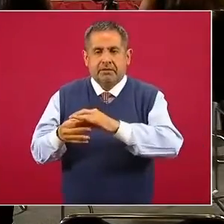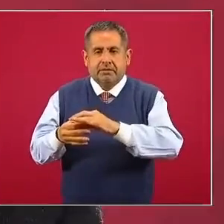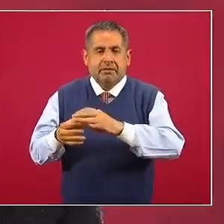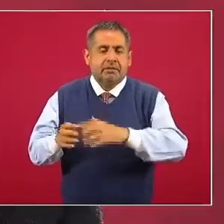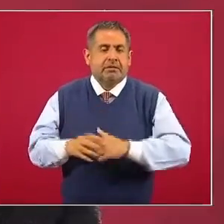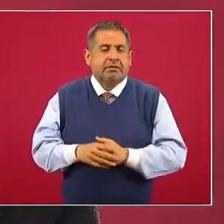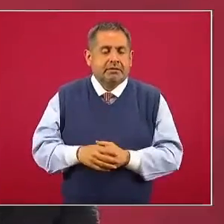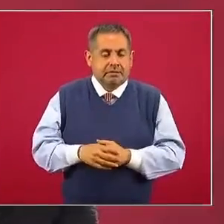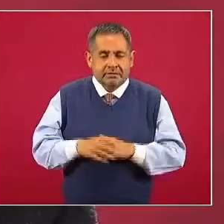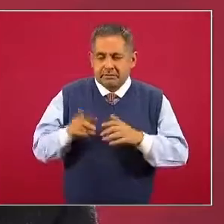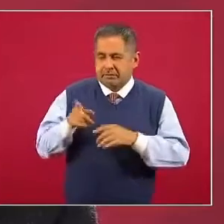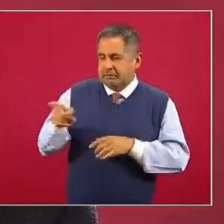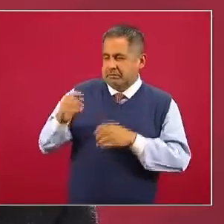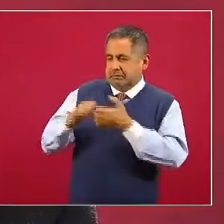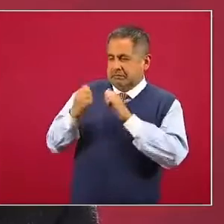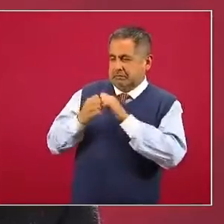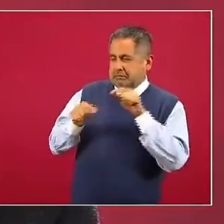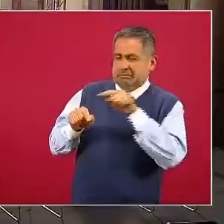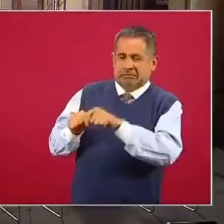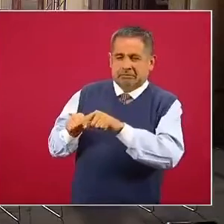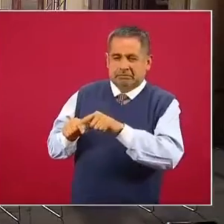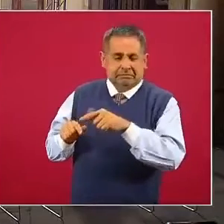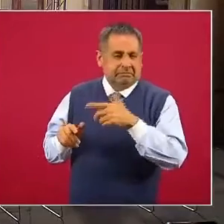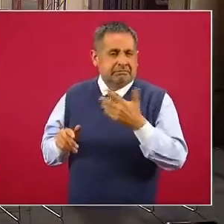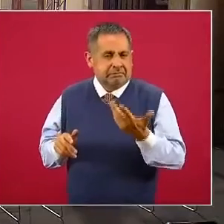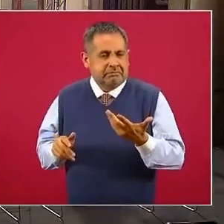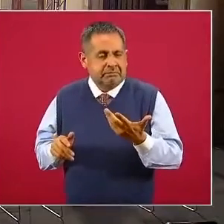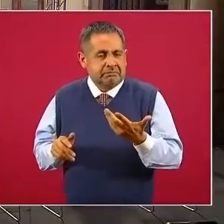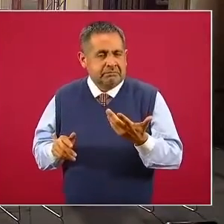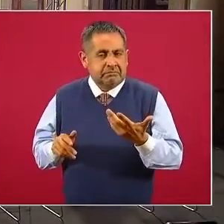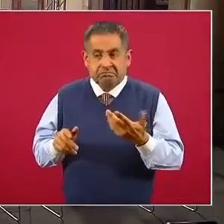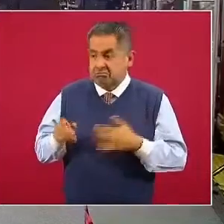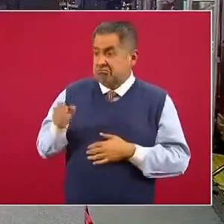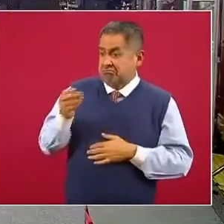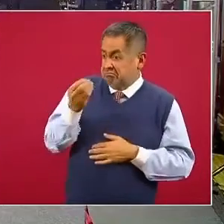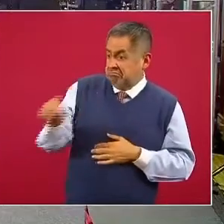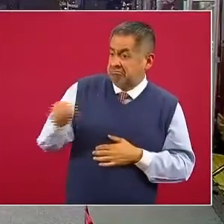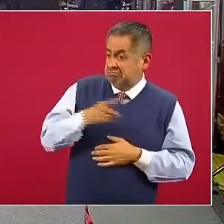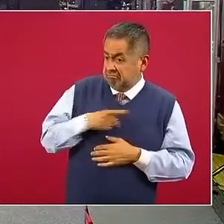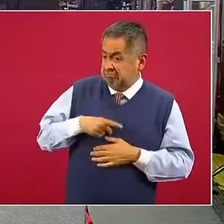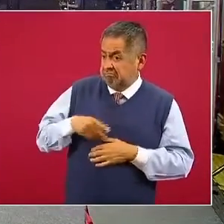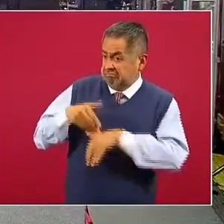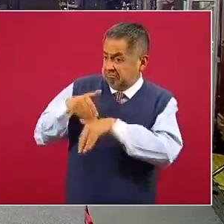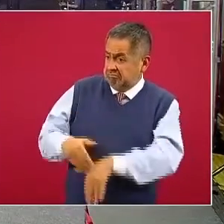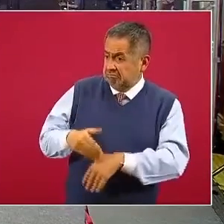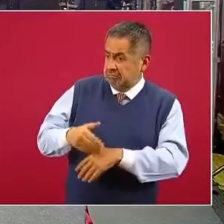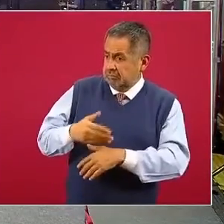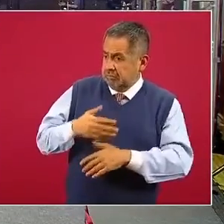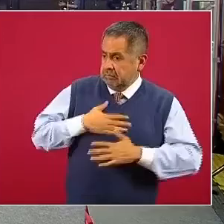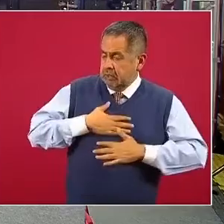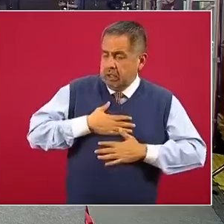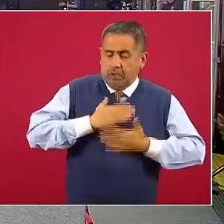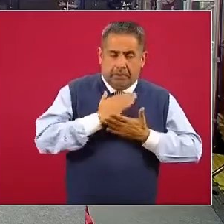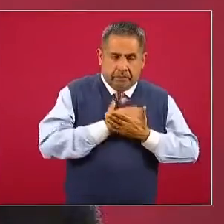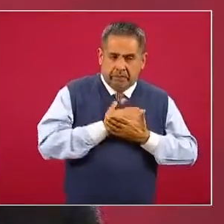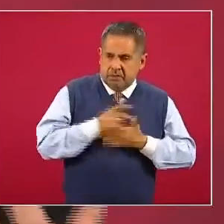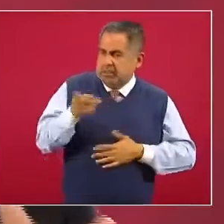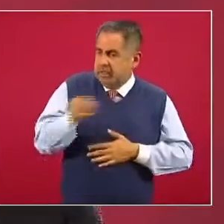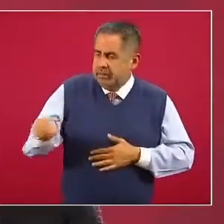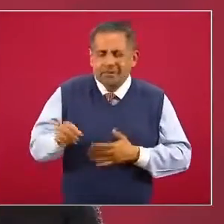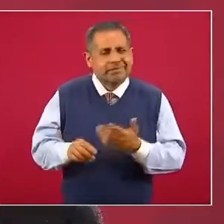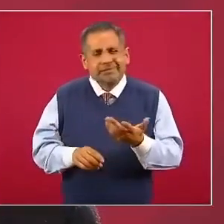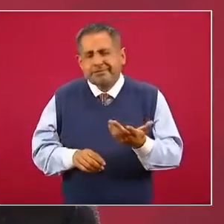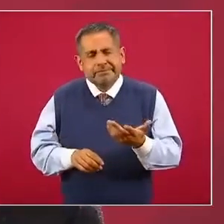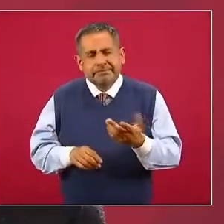personas como enemigas y a pensar que están obligadas a hacer algo para que yo no tenga un problema. Y